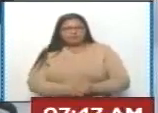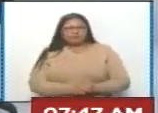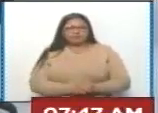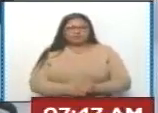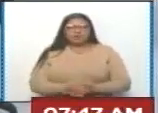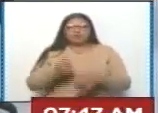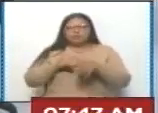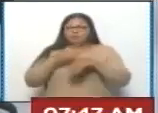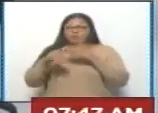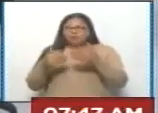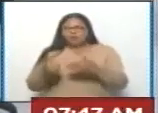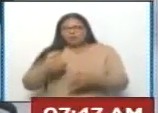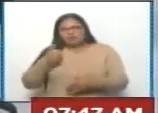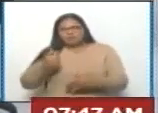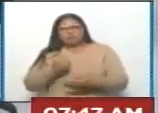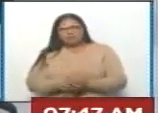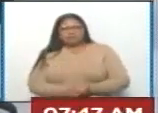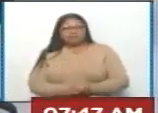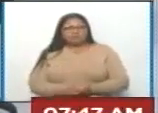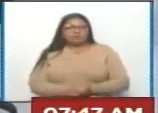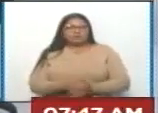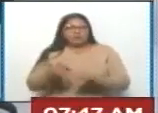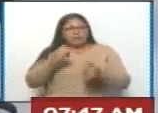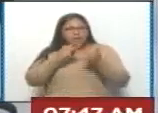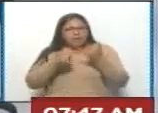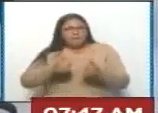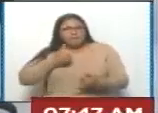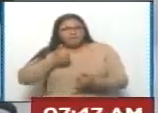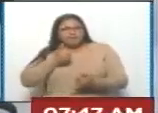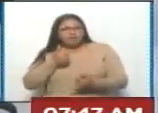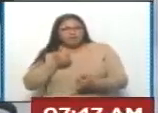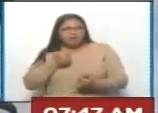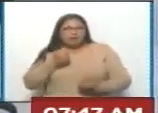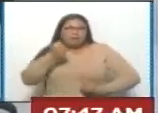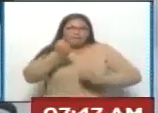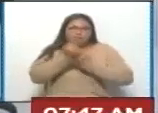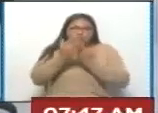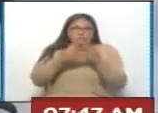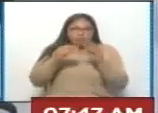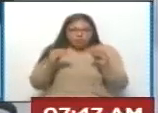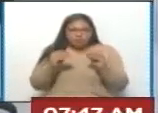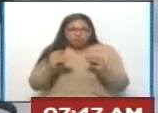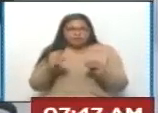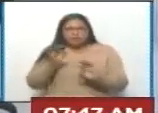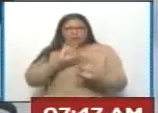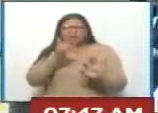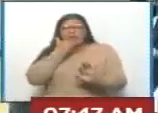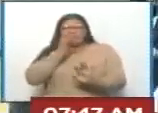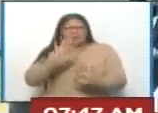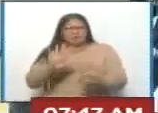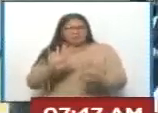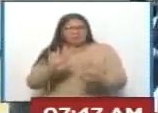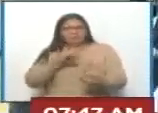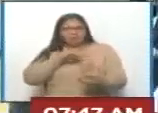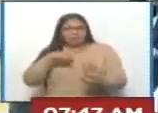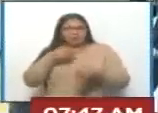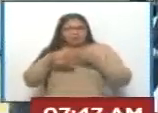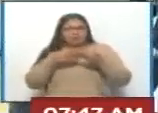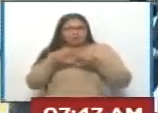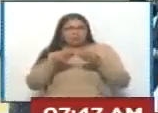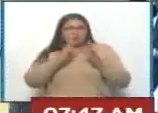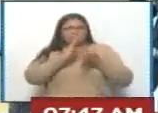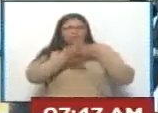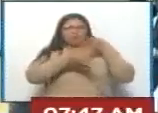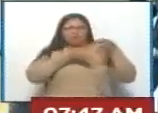aprovechando los aportes de todos, para finalizar, aprovechando los aportes de todos. No sé, que nadie se equivoque. El hecho de que nosotros estemos hablando